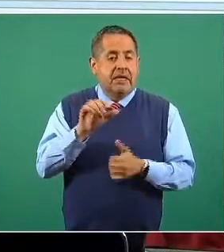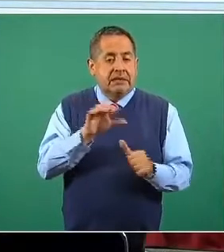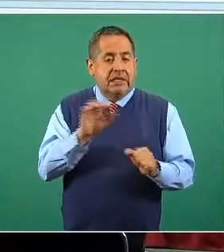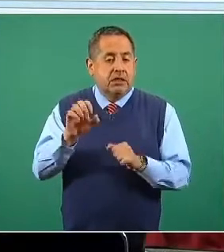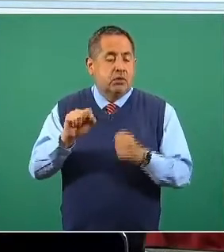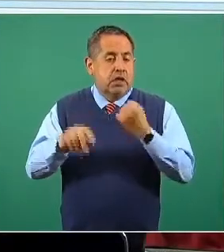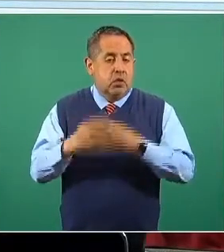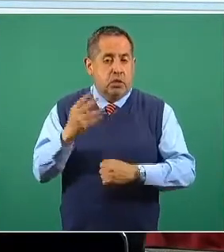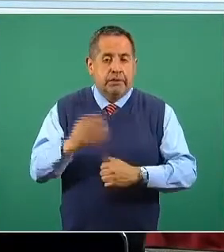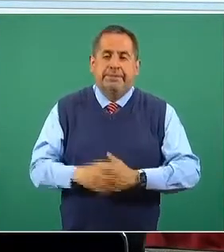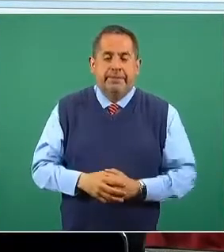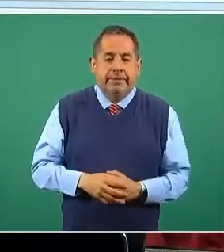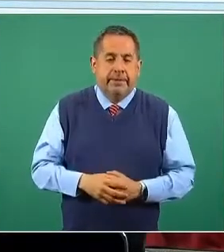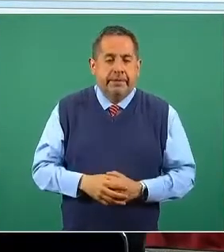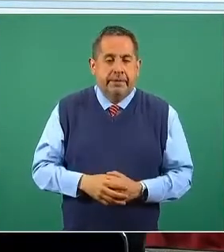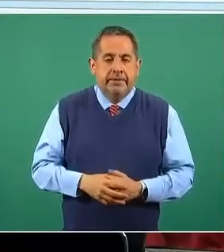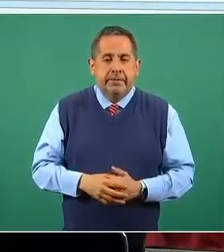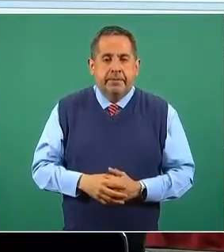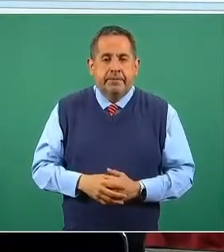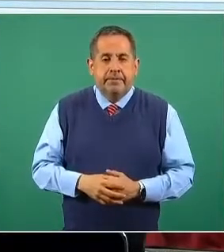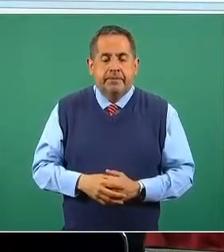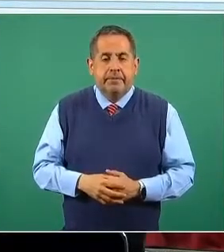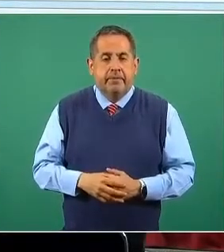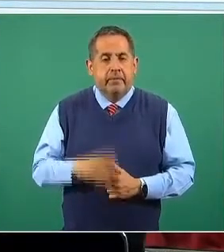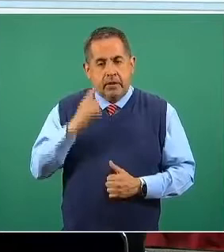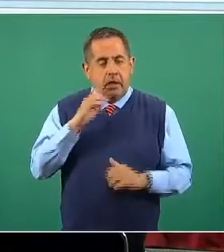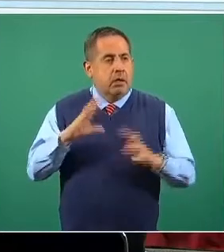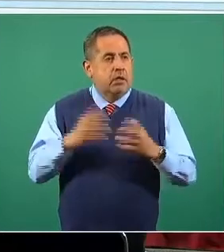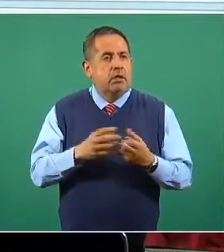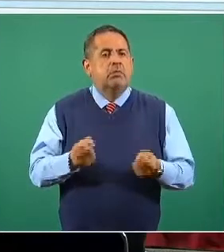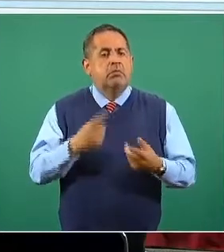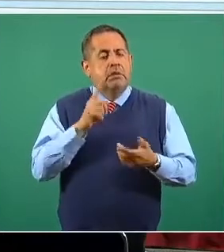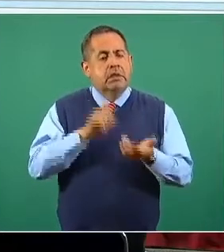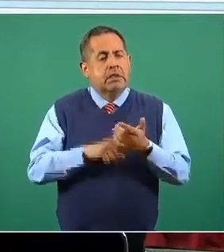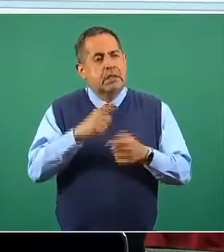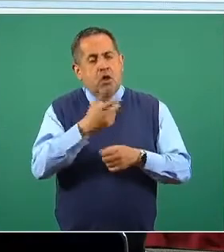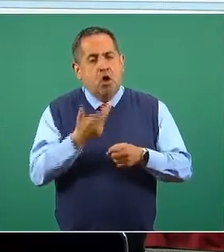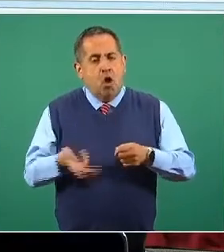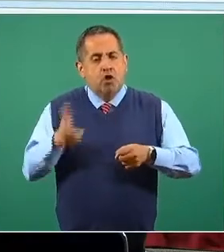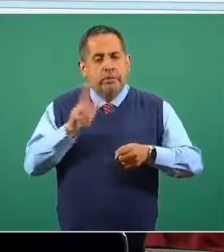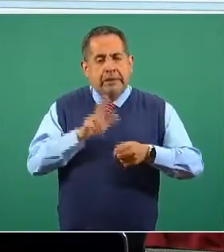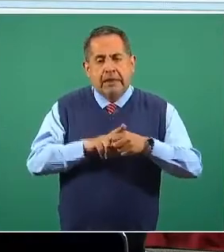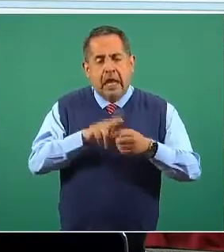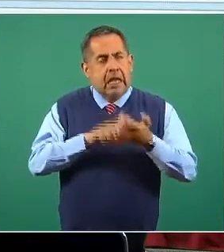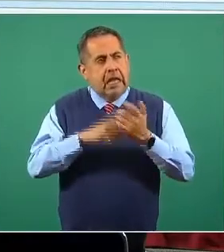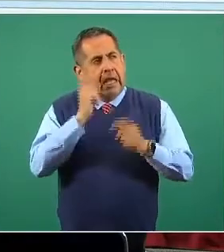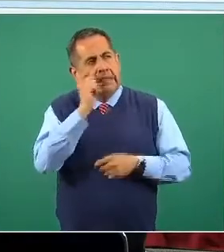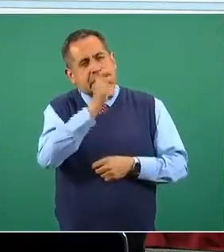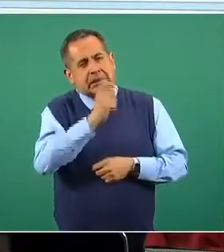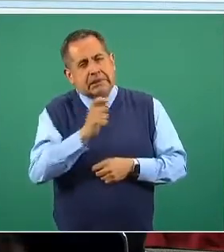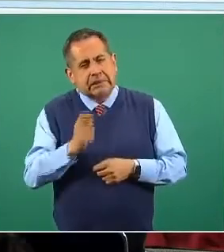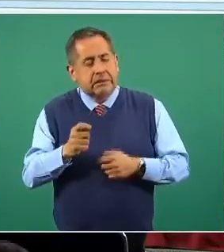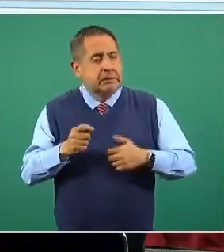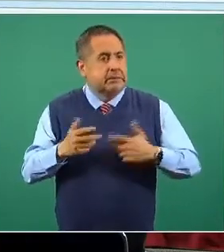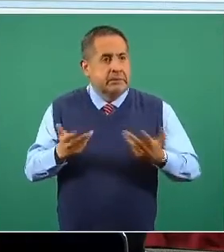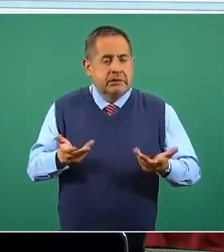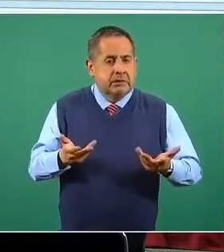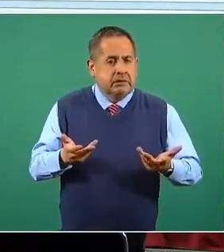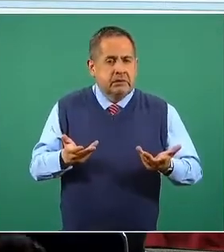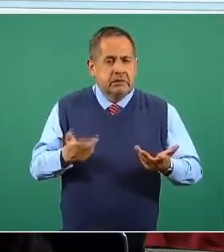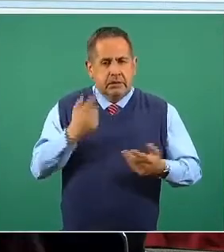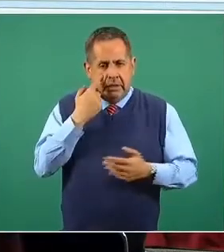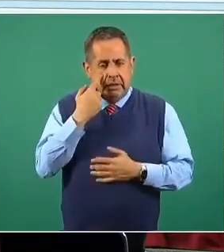147.614. Veamos ahora la ocupación hospitalaria. Aquí tenemos precisamente